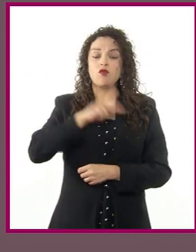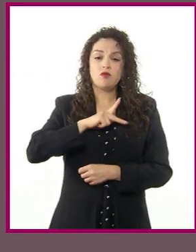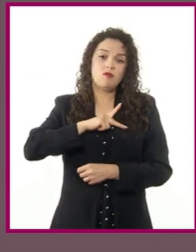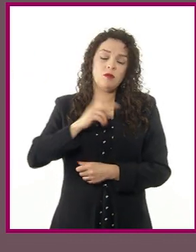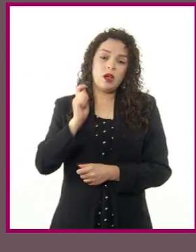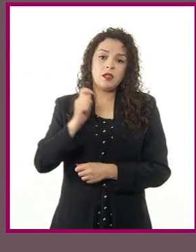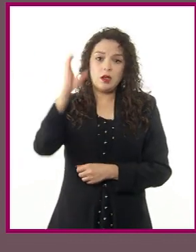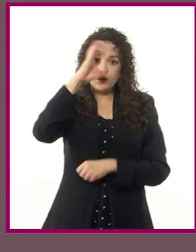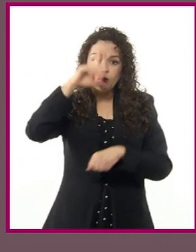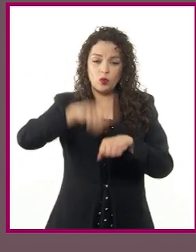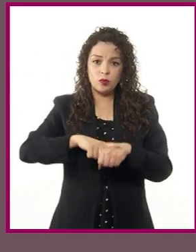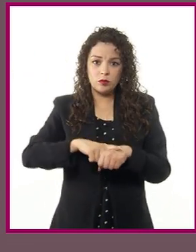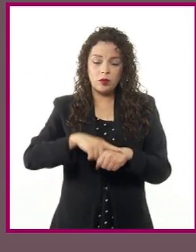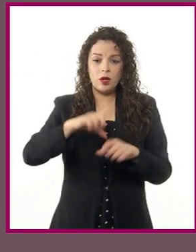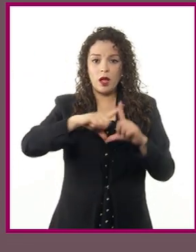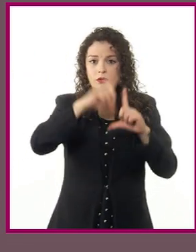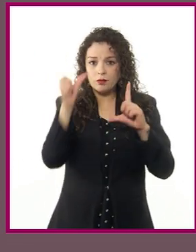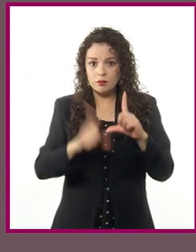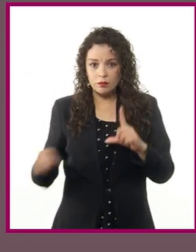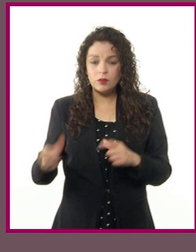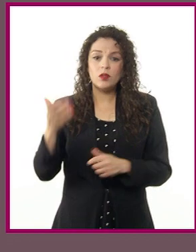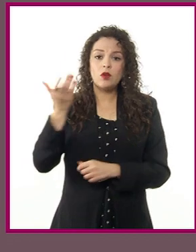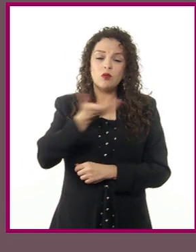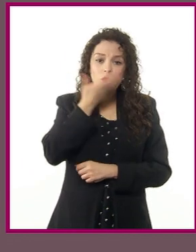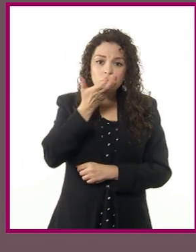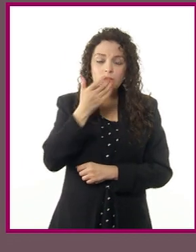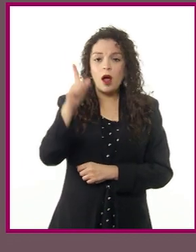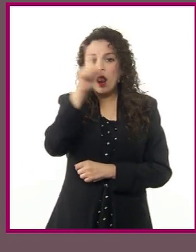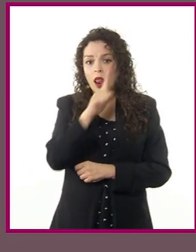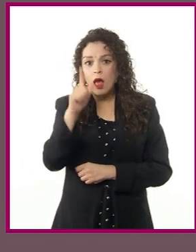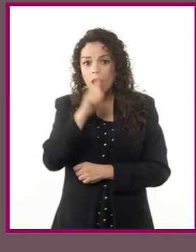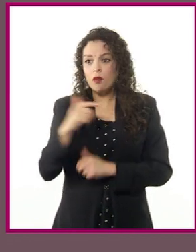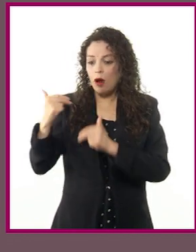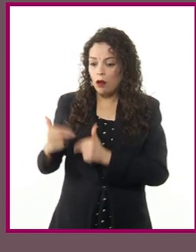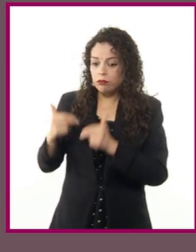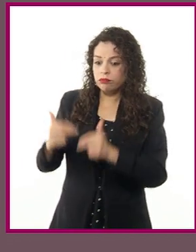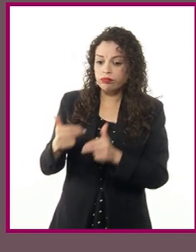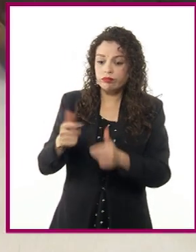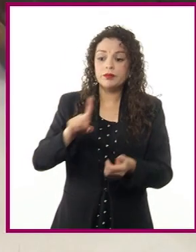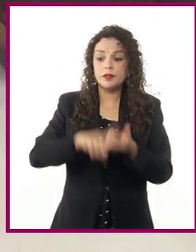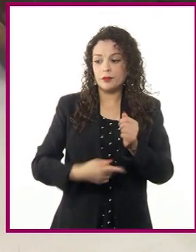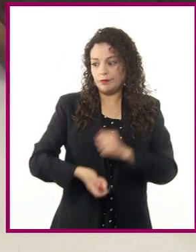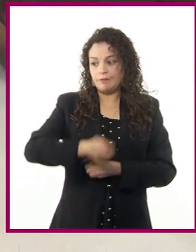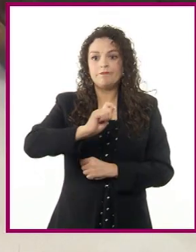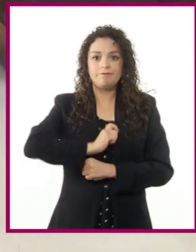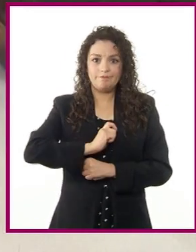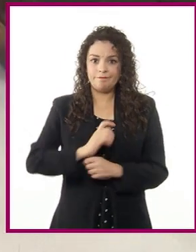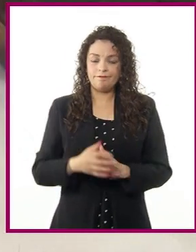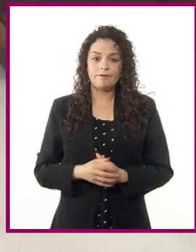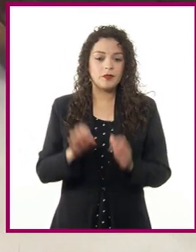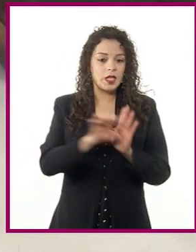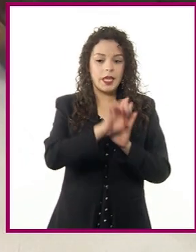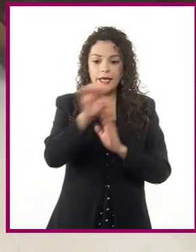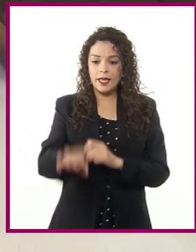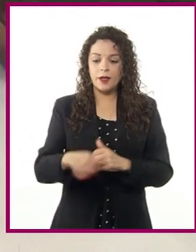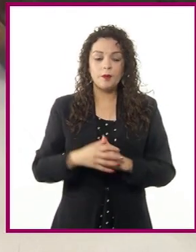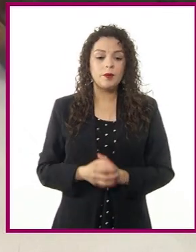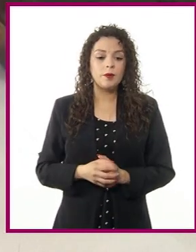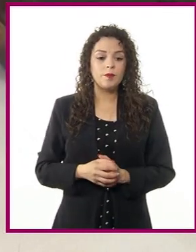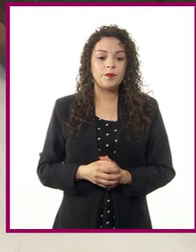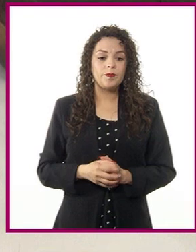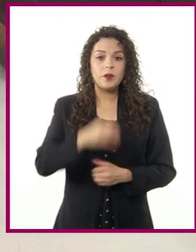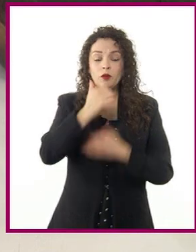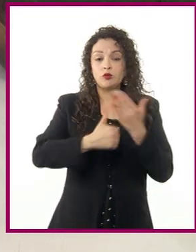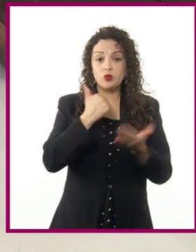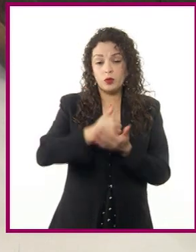la mezcla de costumbres, lenguas y tradiciones que nos dan identidad. Por ejemplo, en varias ciudades